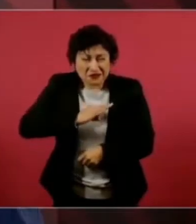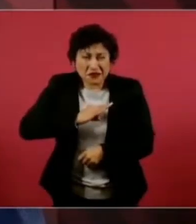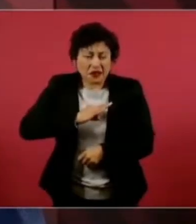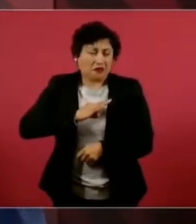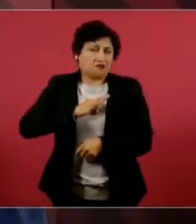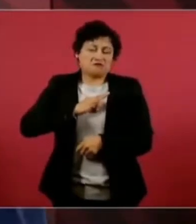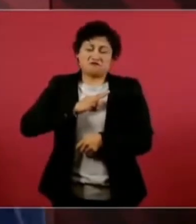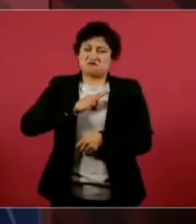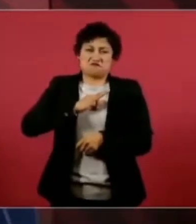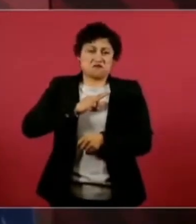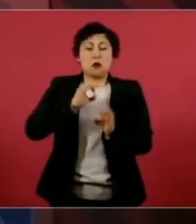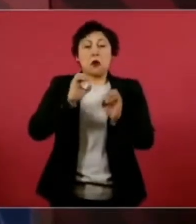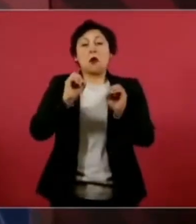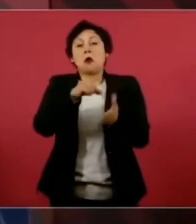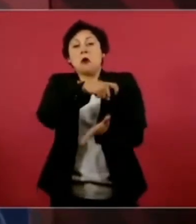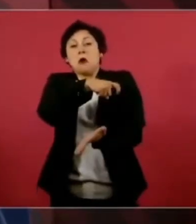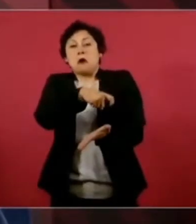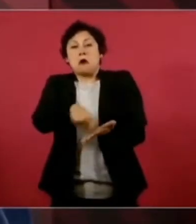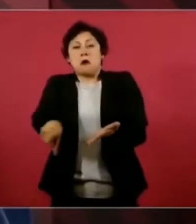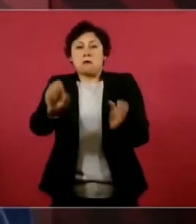el Ferrari,